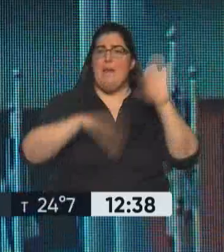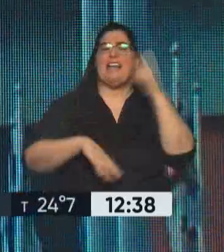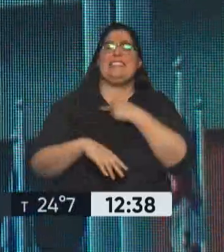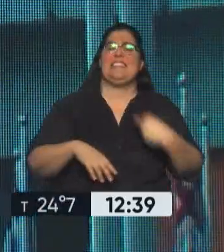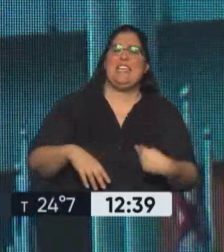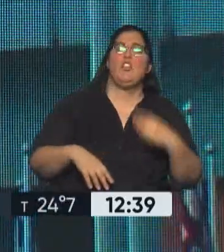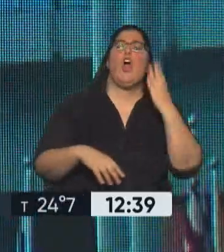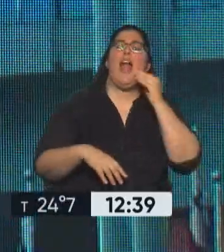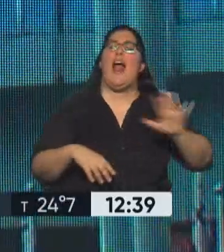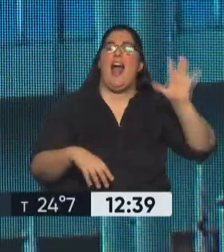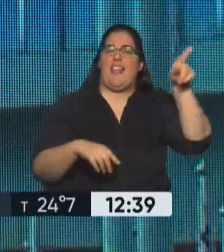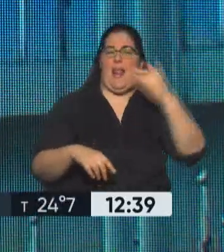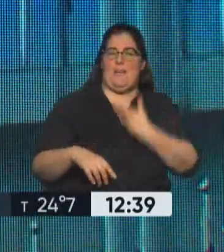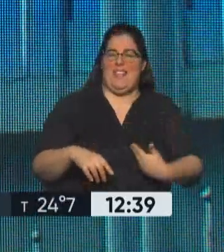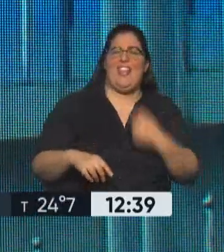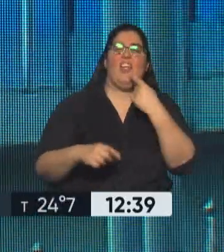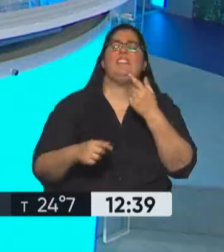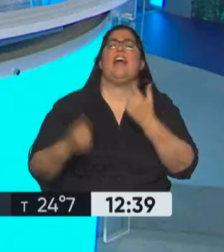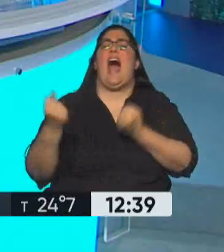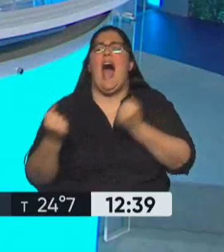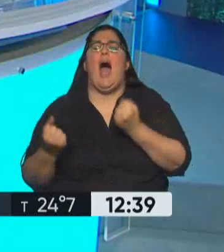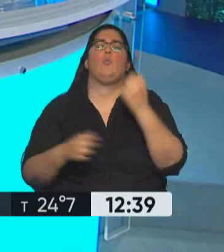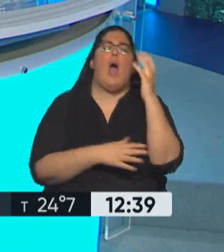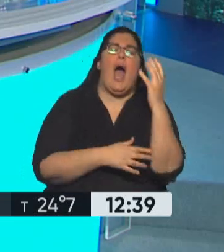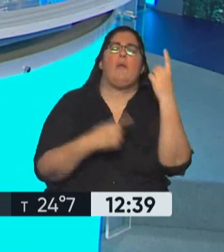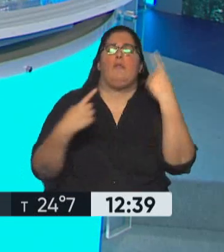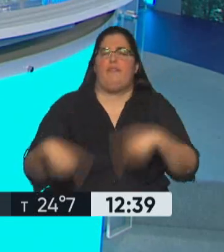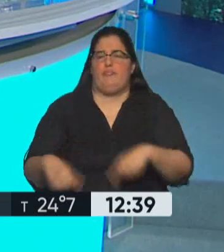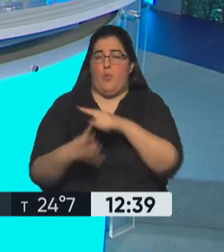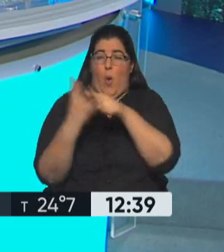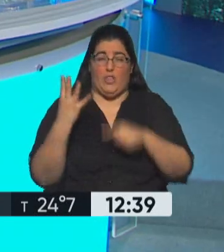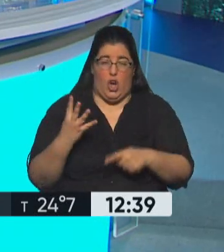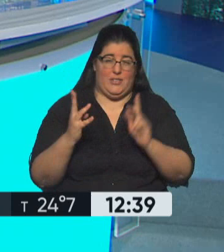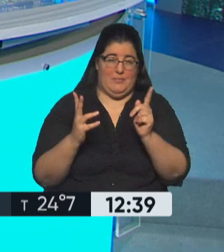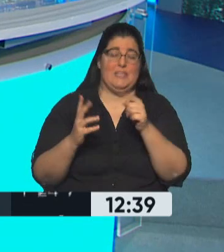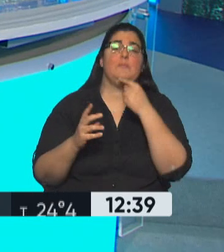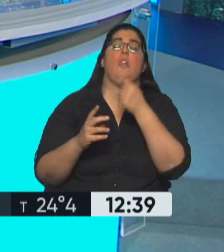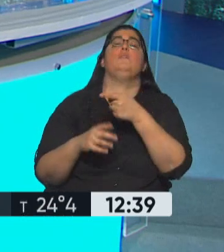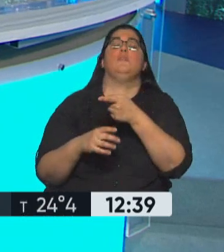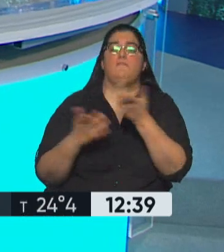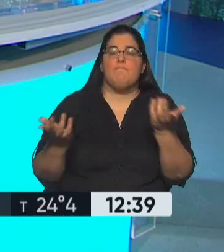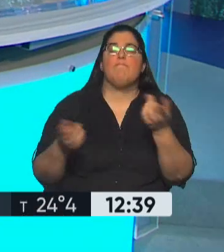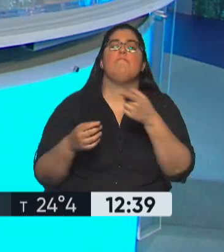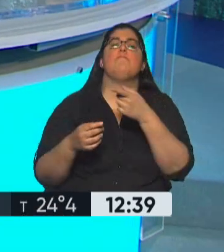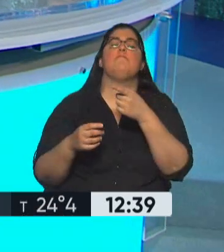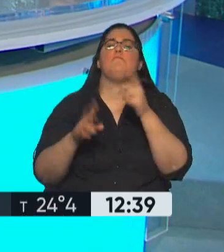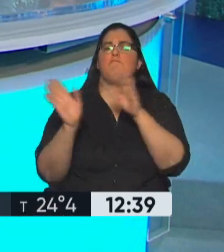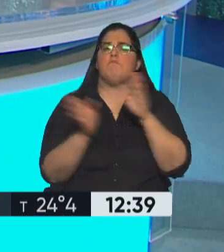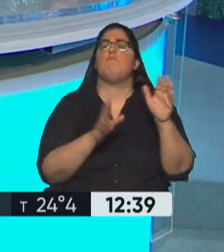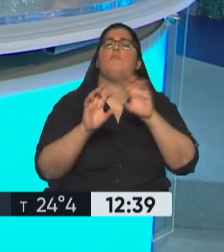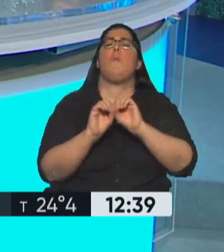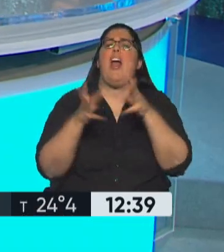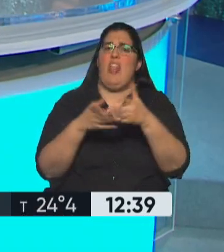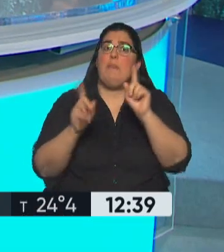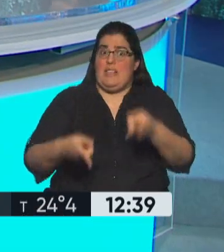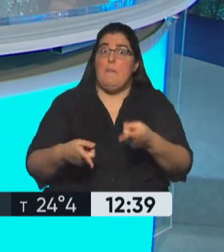Boris Johnson, ¿no? Que decía árboles, autos, carbón y no sé qué, cuatro cosas más, cuatro cosas. La cuestión de la pandemia, que